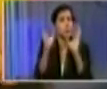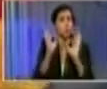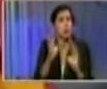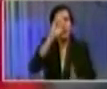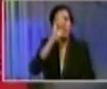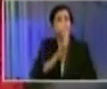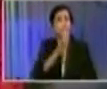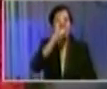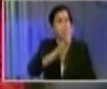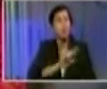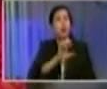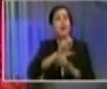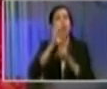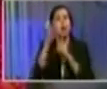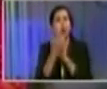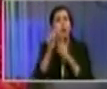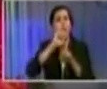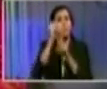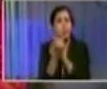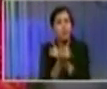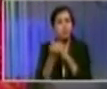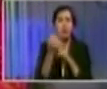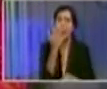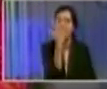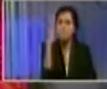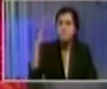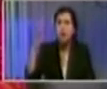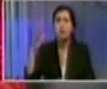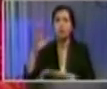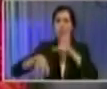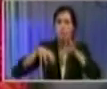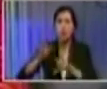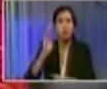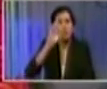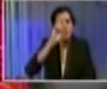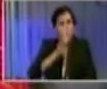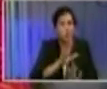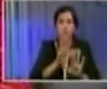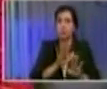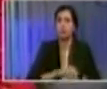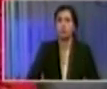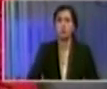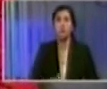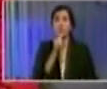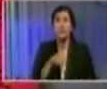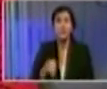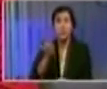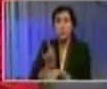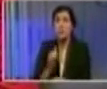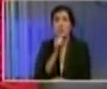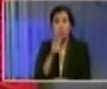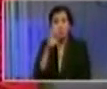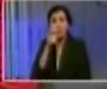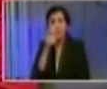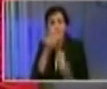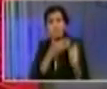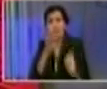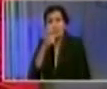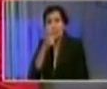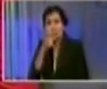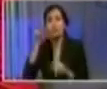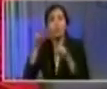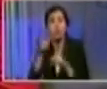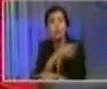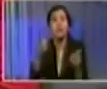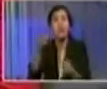ecológicamente sustentable. Y los únicos que pueden garantizar eso es ustedes, los pueblos indígenas. Así que les doy las